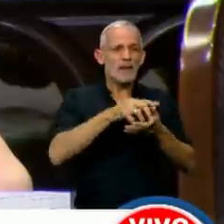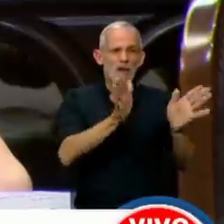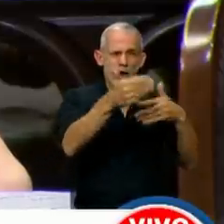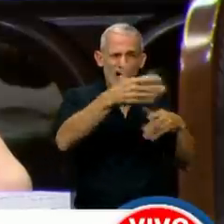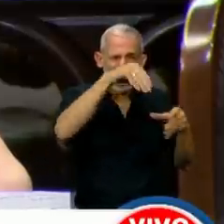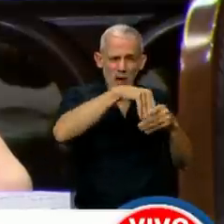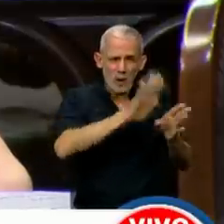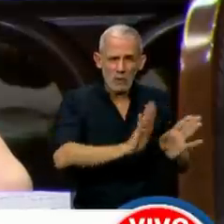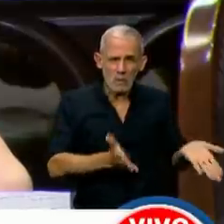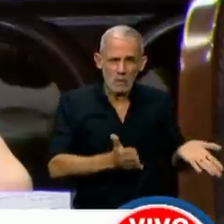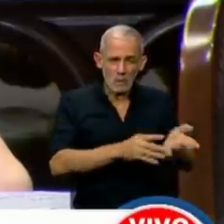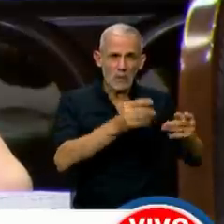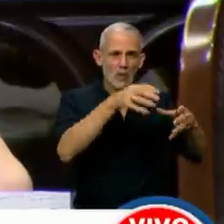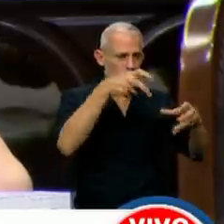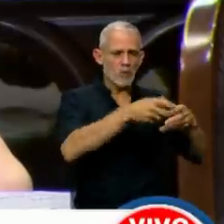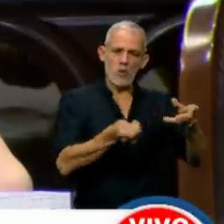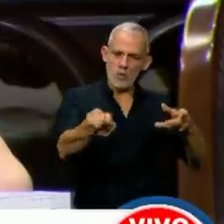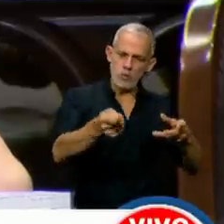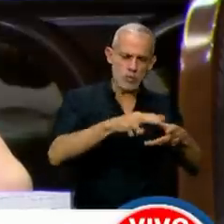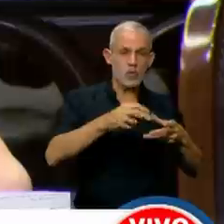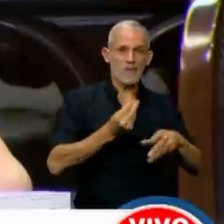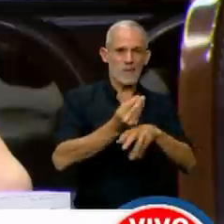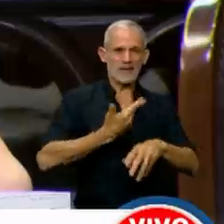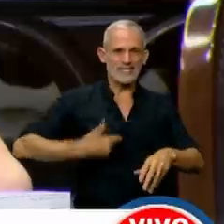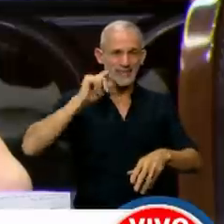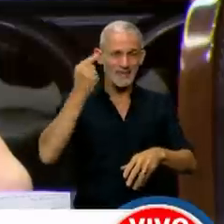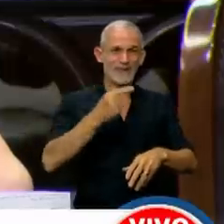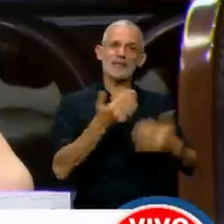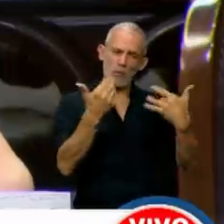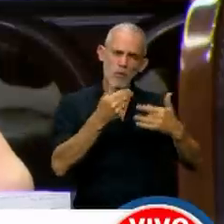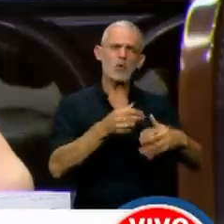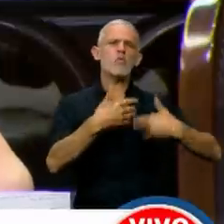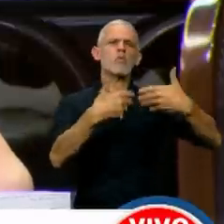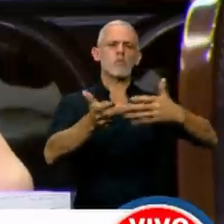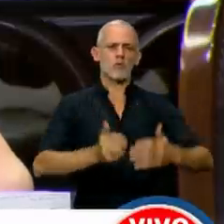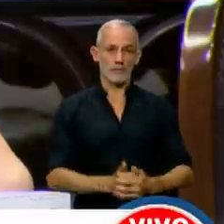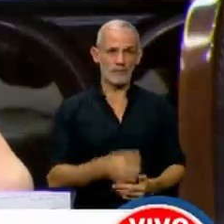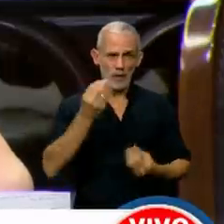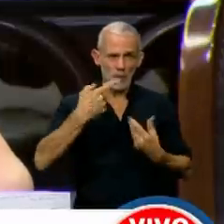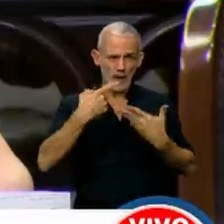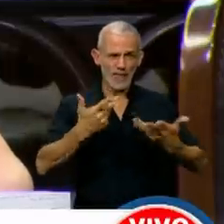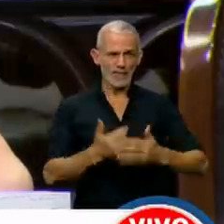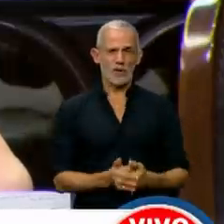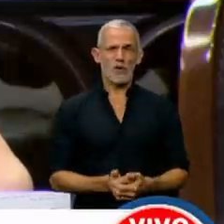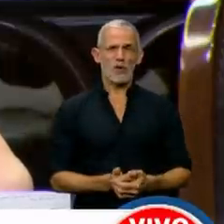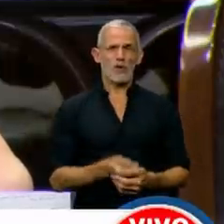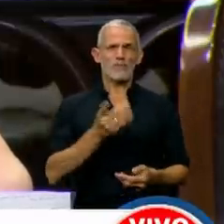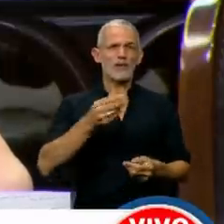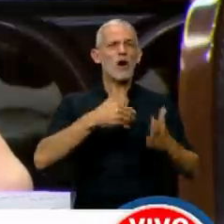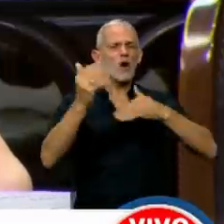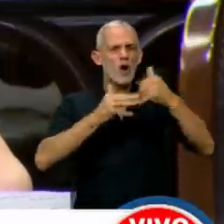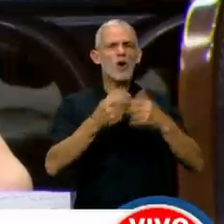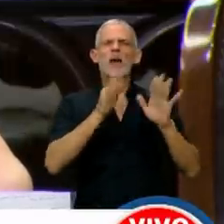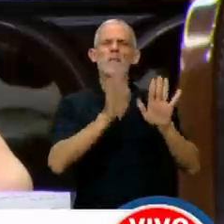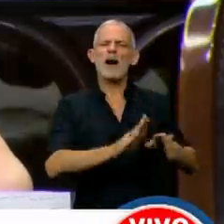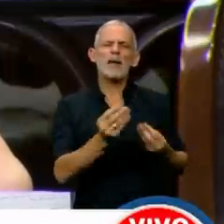cajas cuando pudimos ponerlo en funcionamiento de la asunción de nuestro presidente alberto fernández y por qué digo esto y por qué hago hincapié en las obras